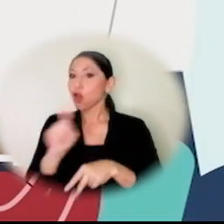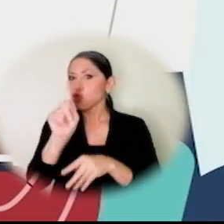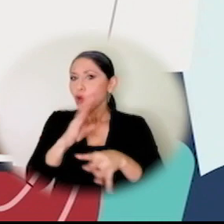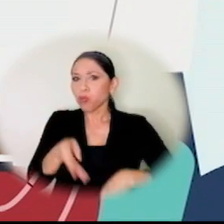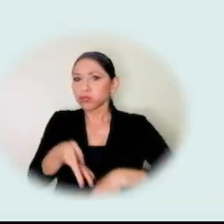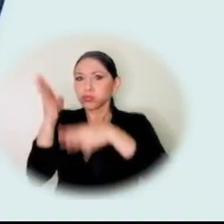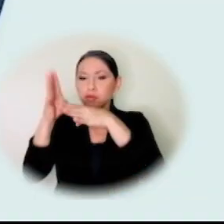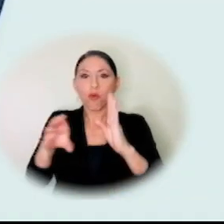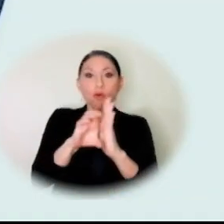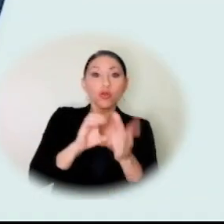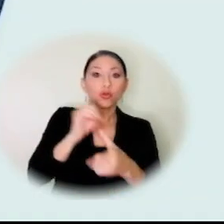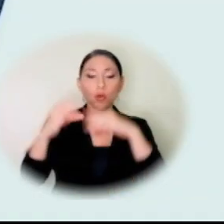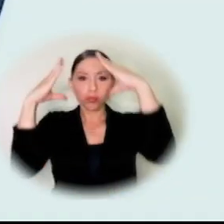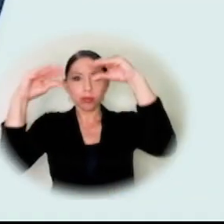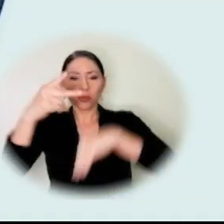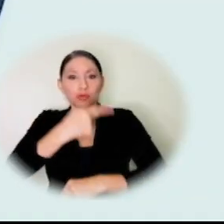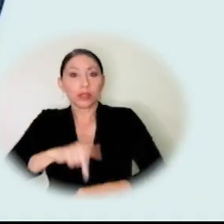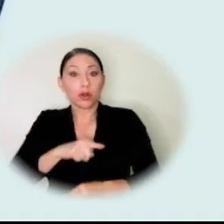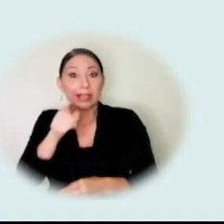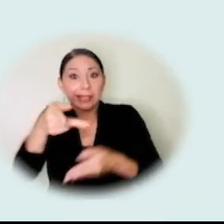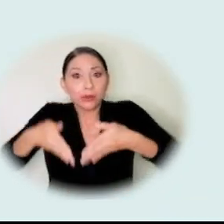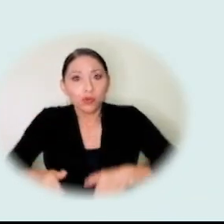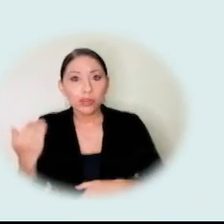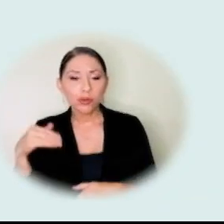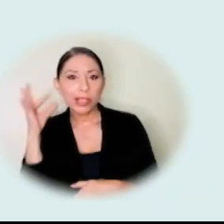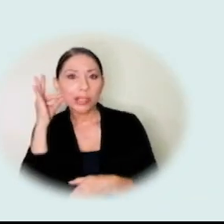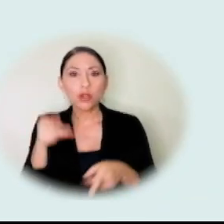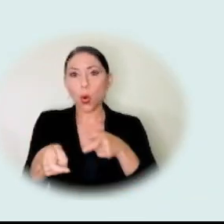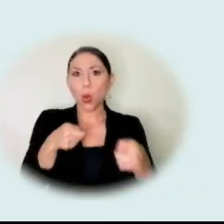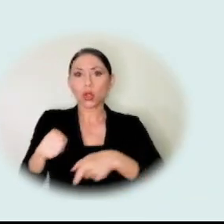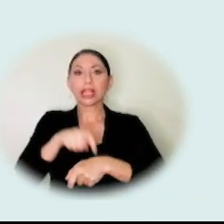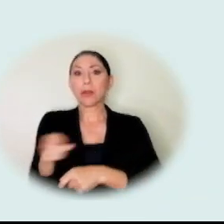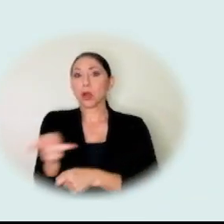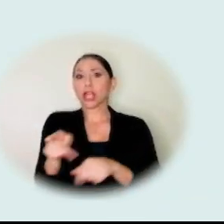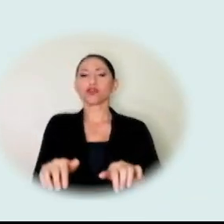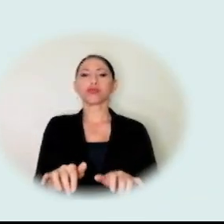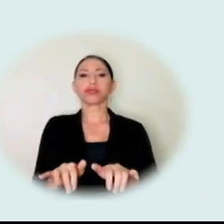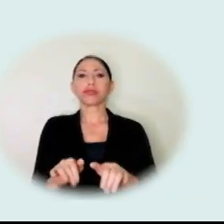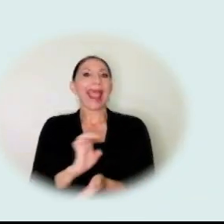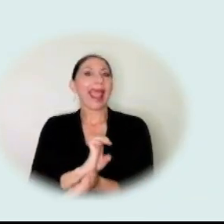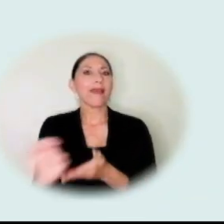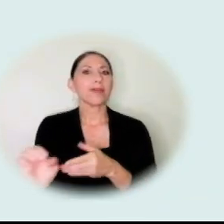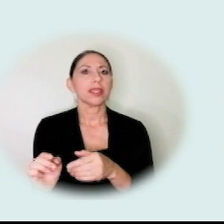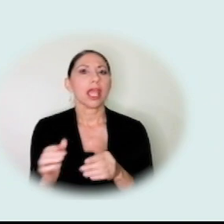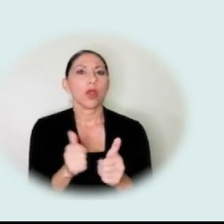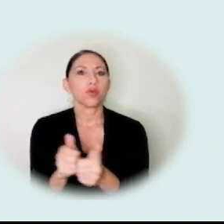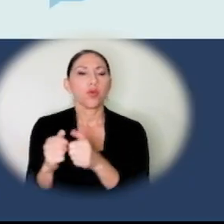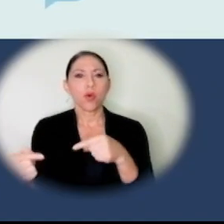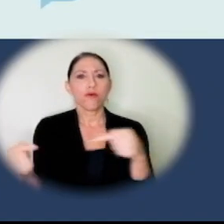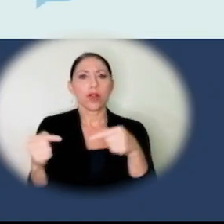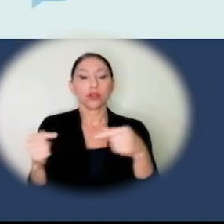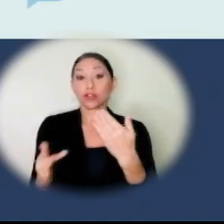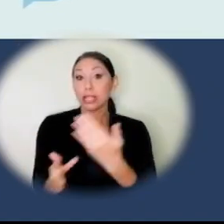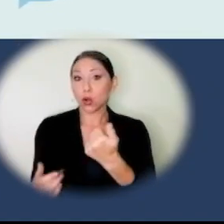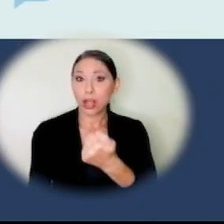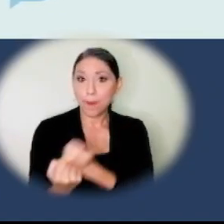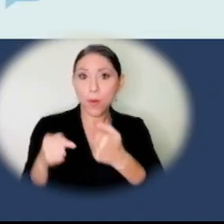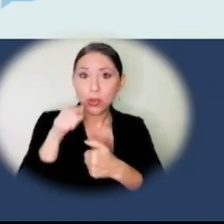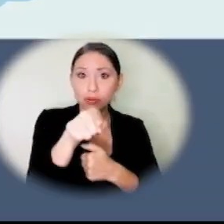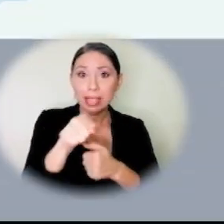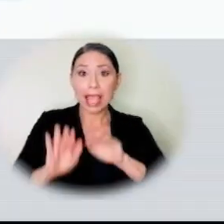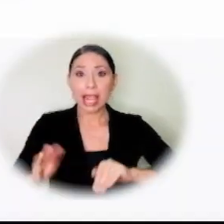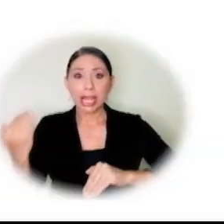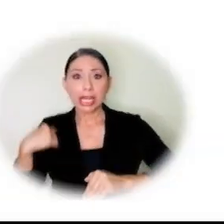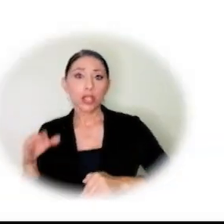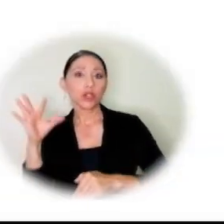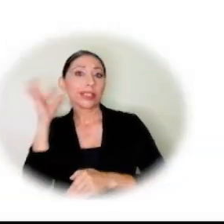publiques fotos o datos personales de tus hijos e hijas. Regula el tiempo que pasan en pantalla y evita videojuegos violentos. La tecnología es una aliada.